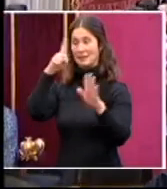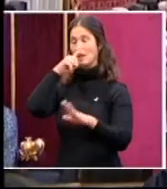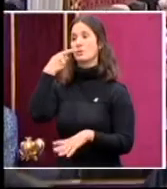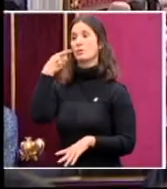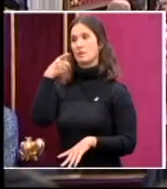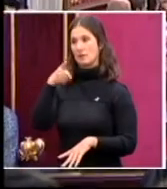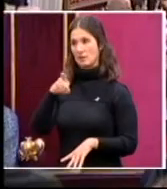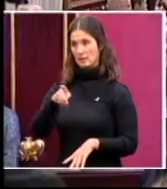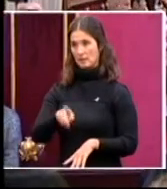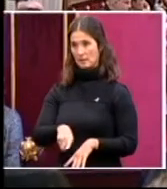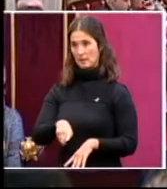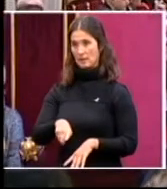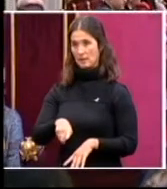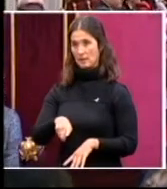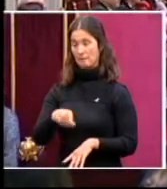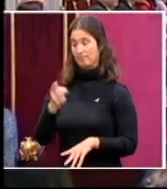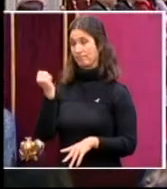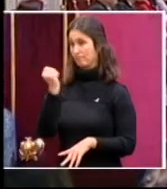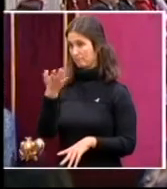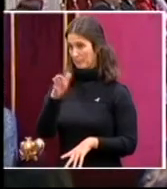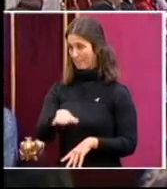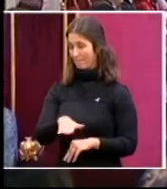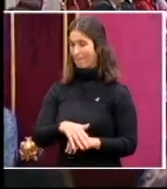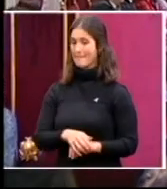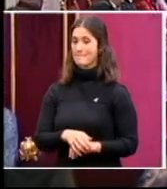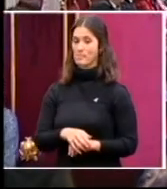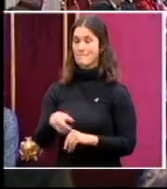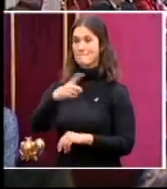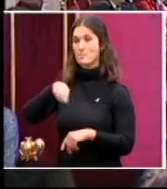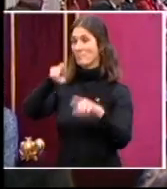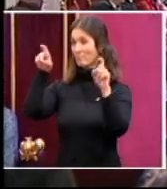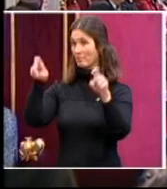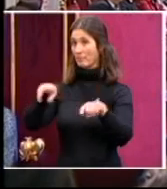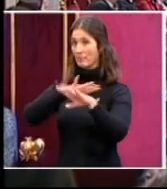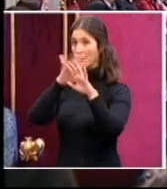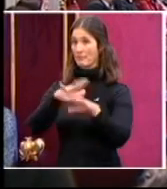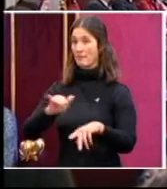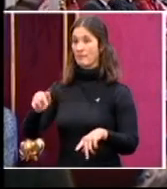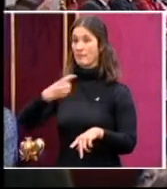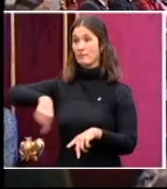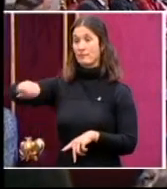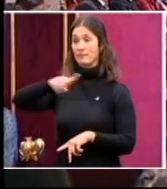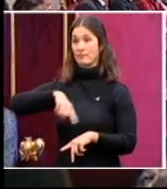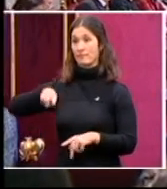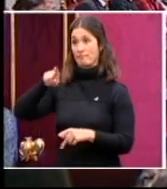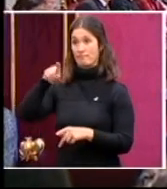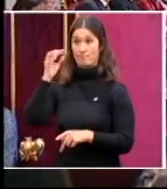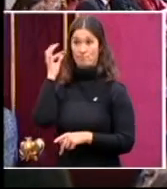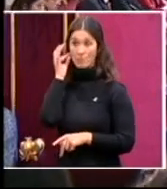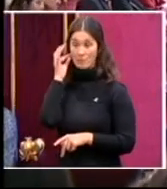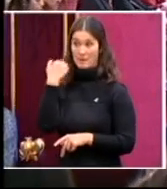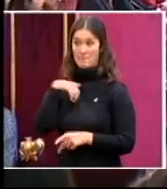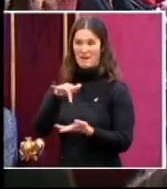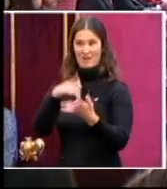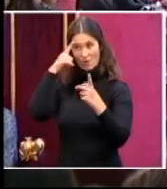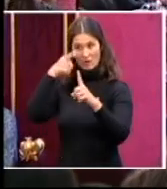también presuntamente asesinada. Descansen en paz, y por ella, y porque esto